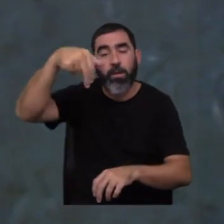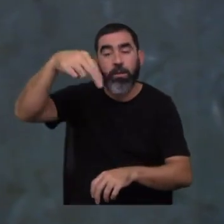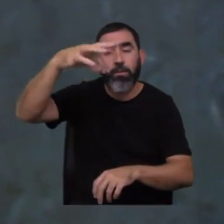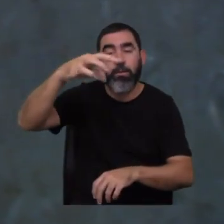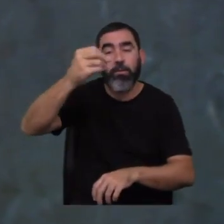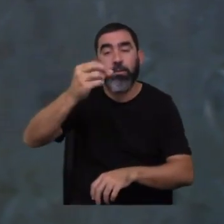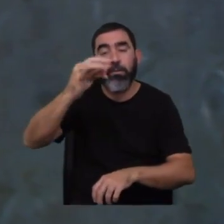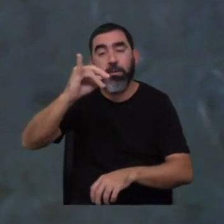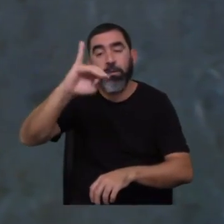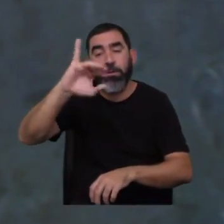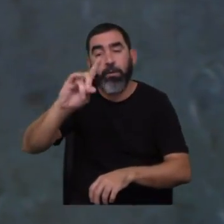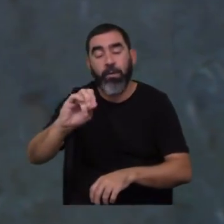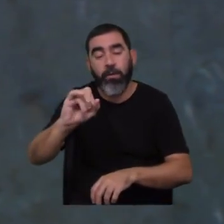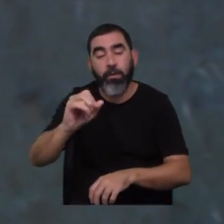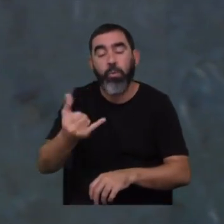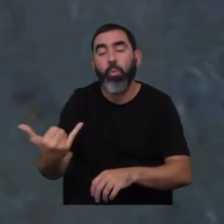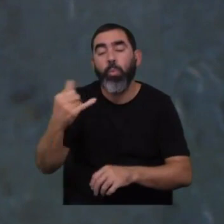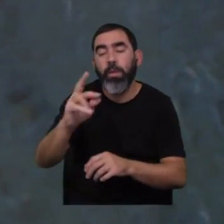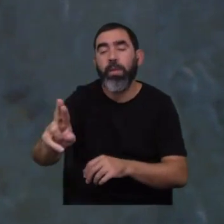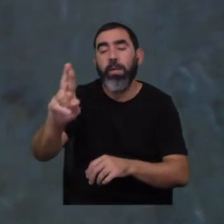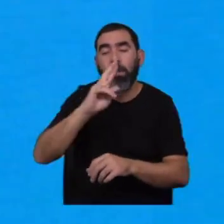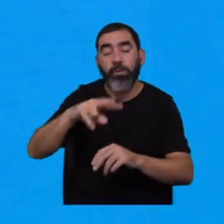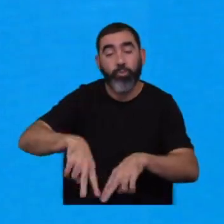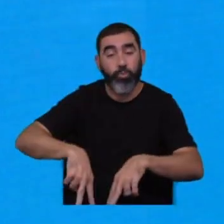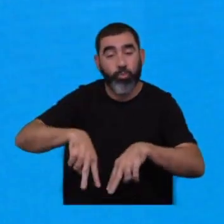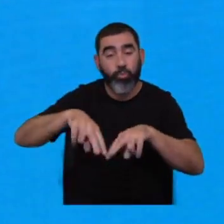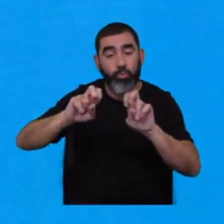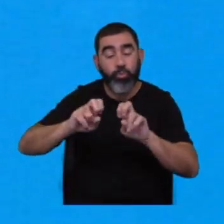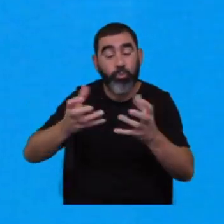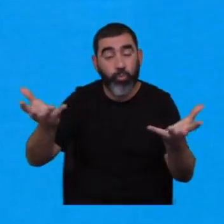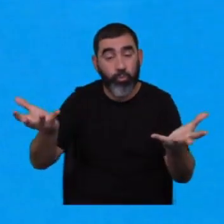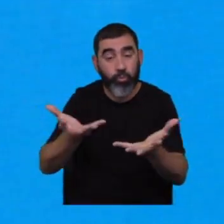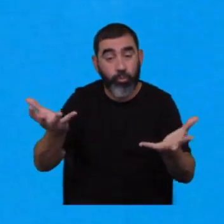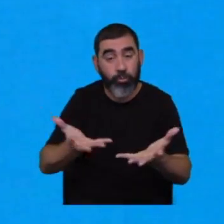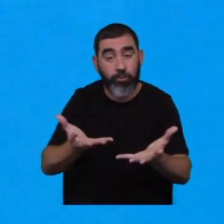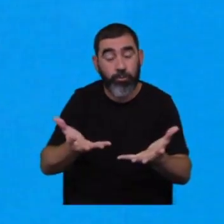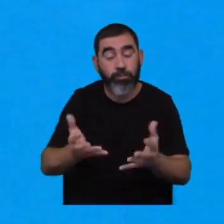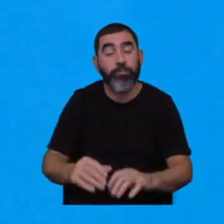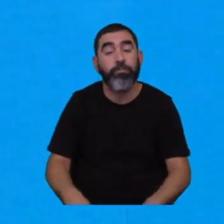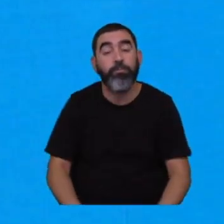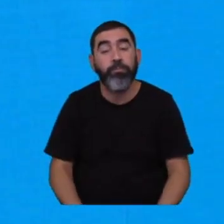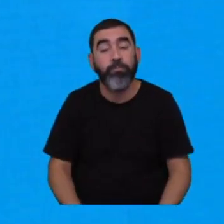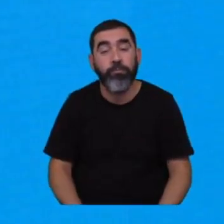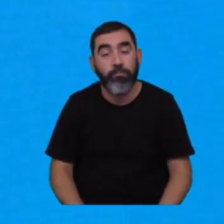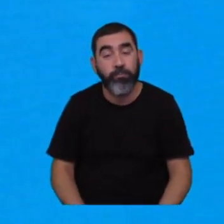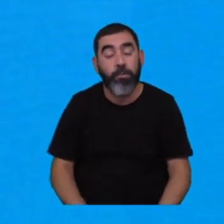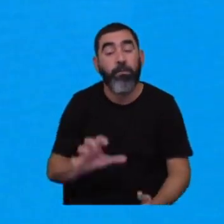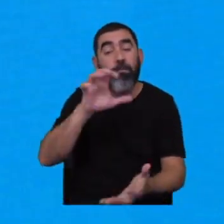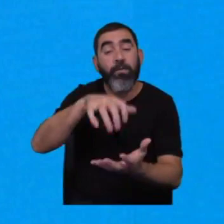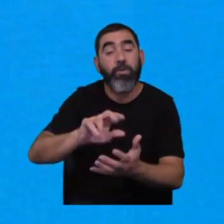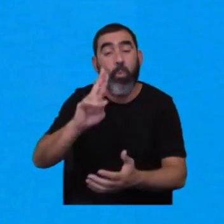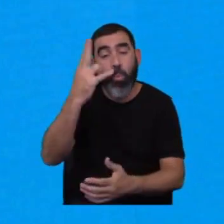Y Lucía Ziegler nos va a contar los resultados de un estudio que se está aplicando allí, en la península antártica, en la base